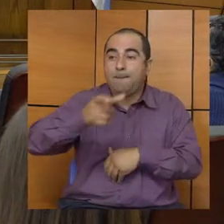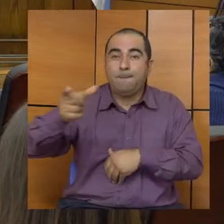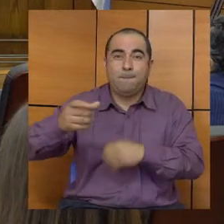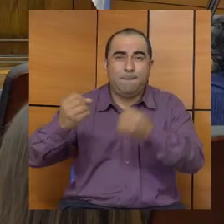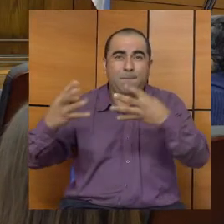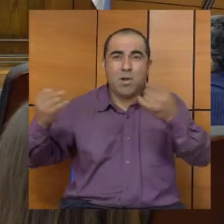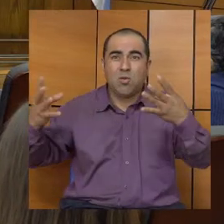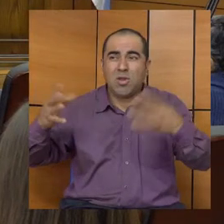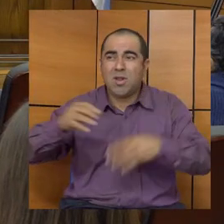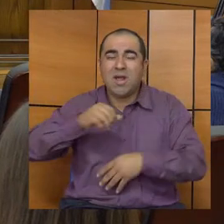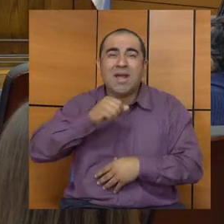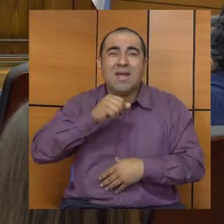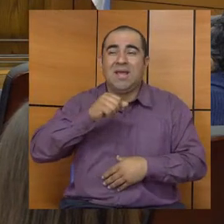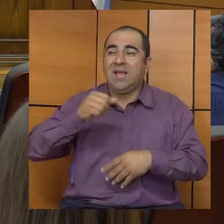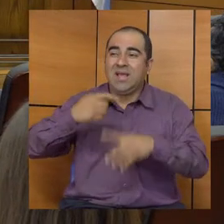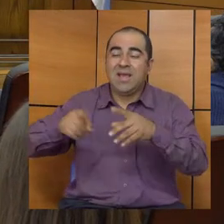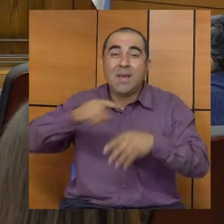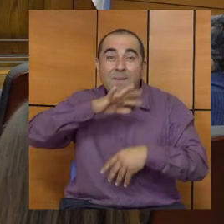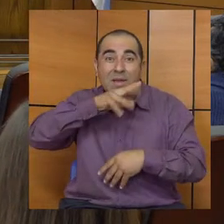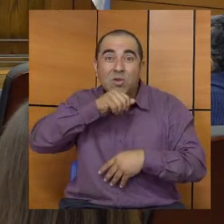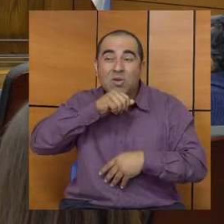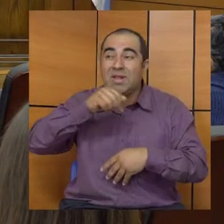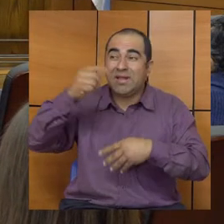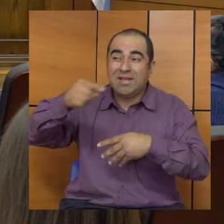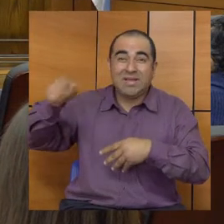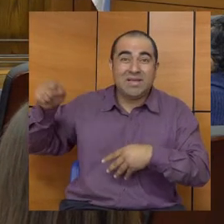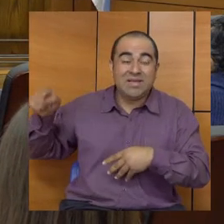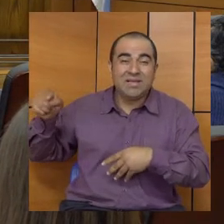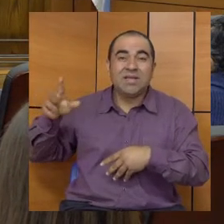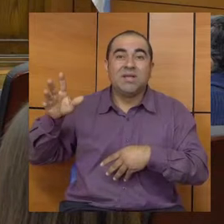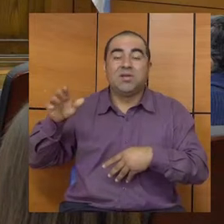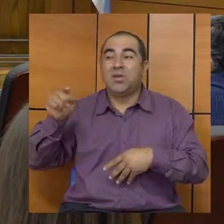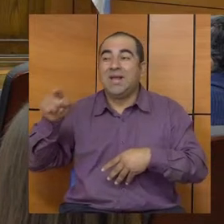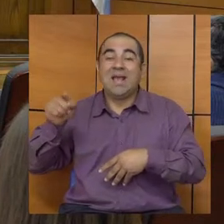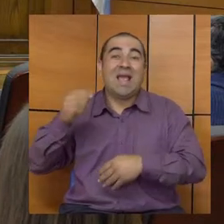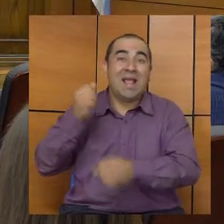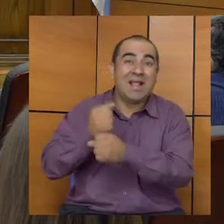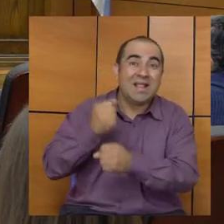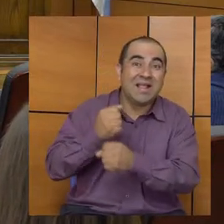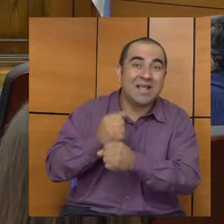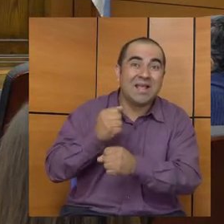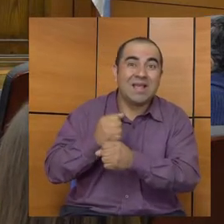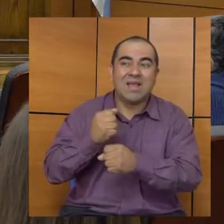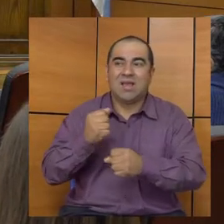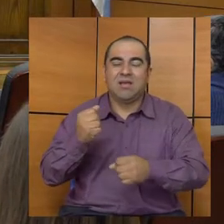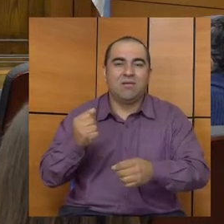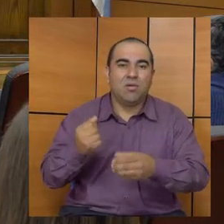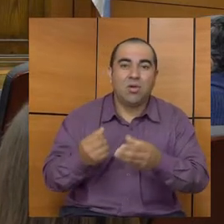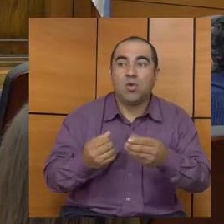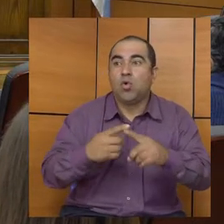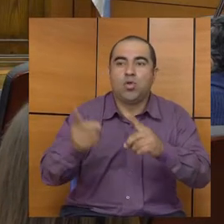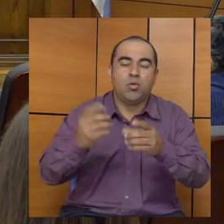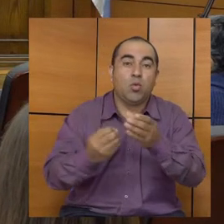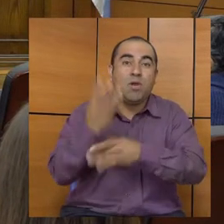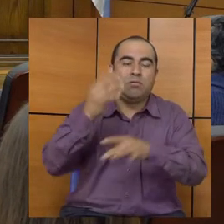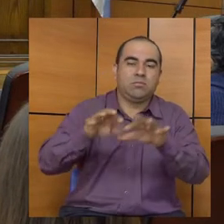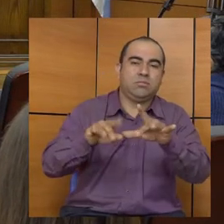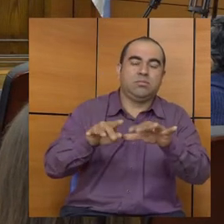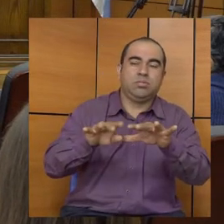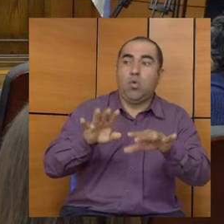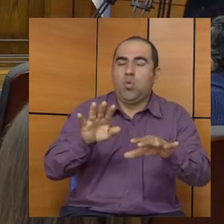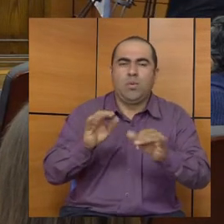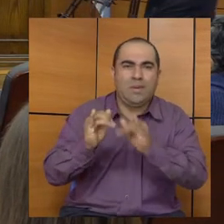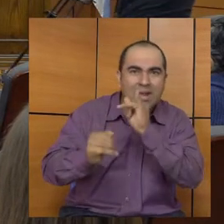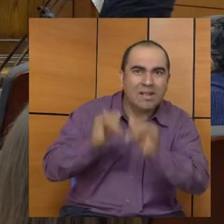viven hoy día han visto cómo en su puesto de trabajo pues apareció el ordenador, apareció